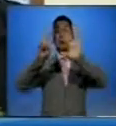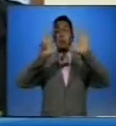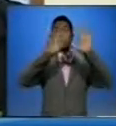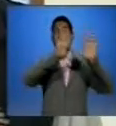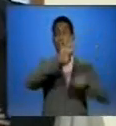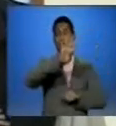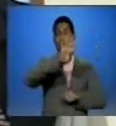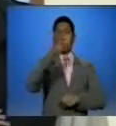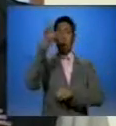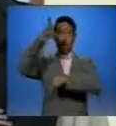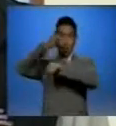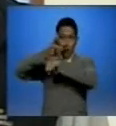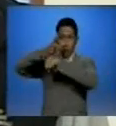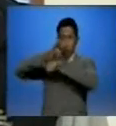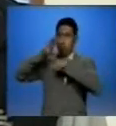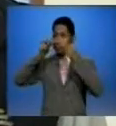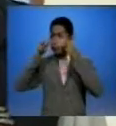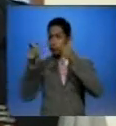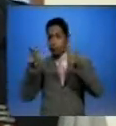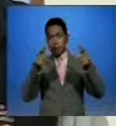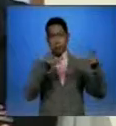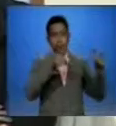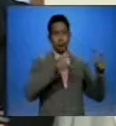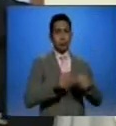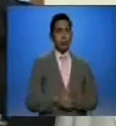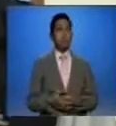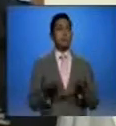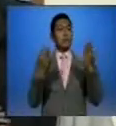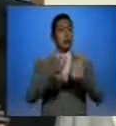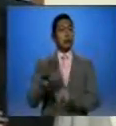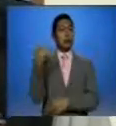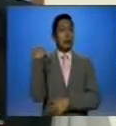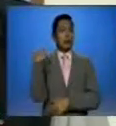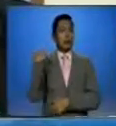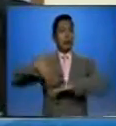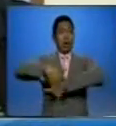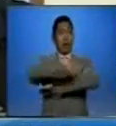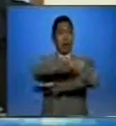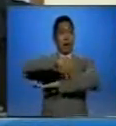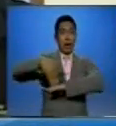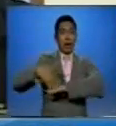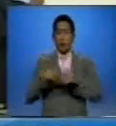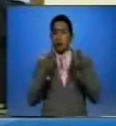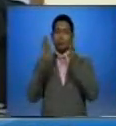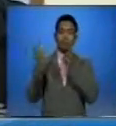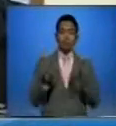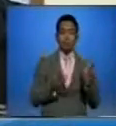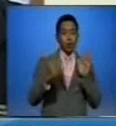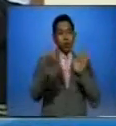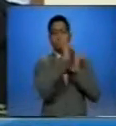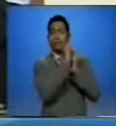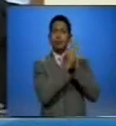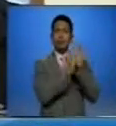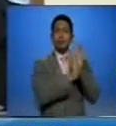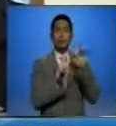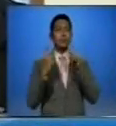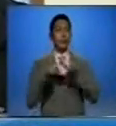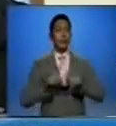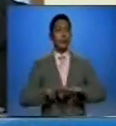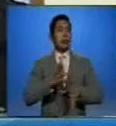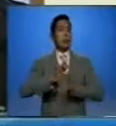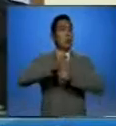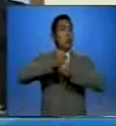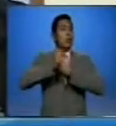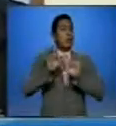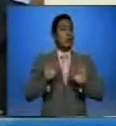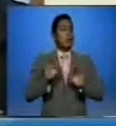han destinado para esta cobertura. Tenemos rutas que han sido diseñadas con todos los esquemas de seguridad